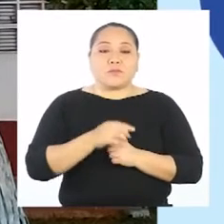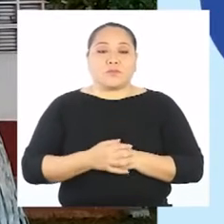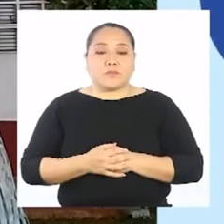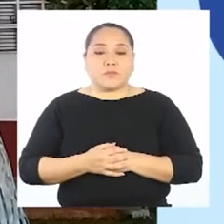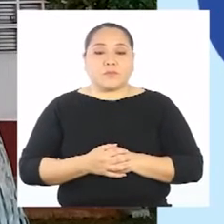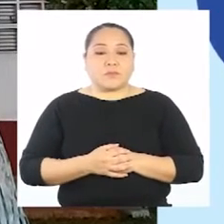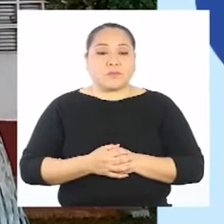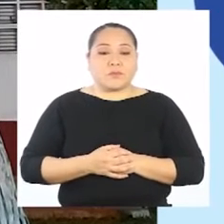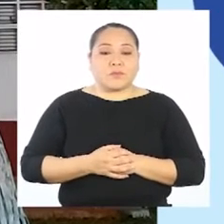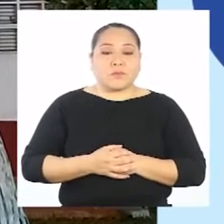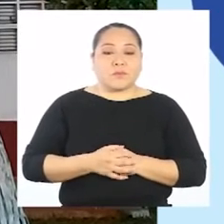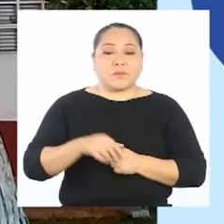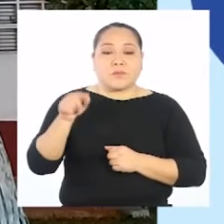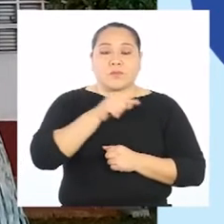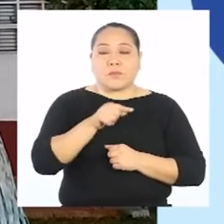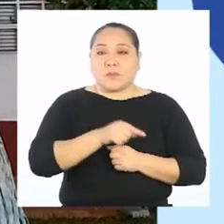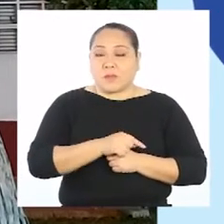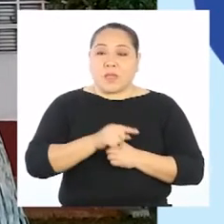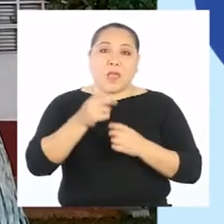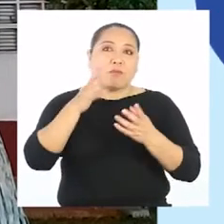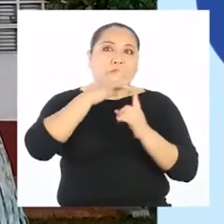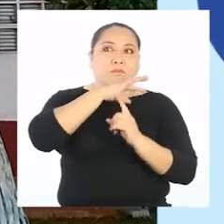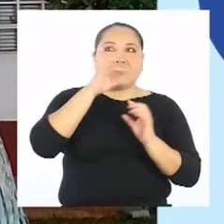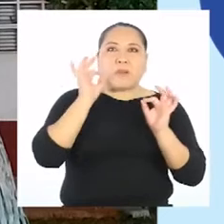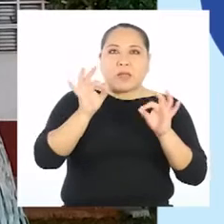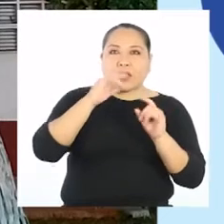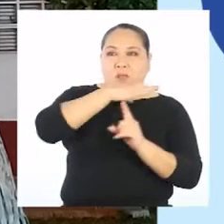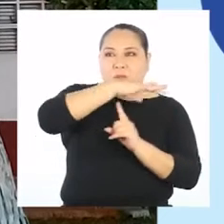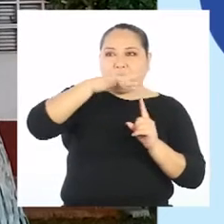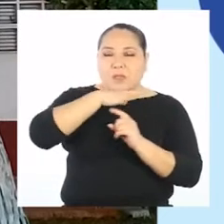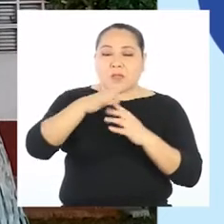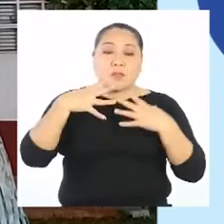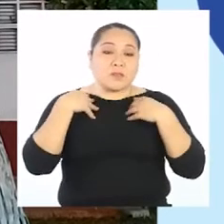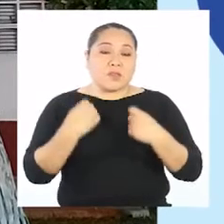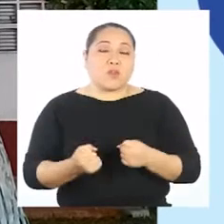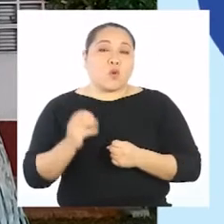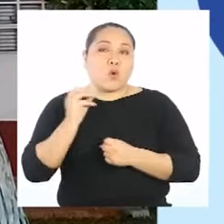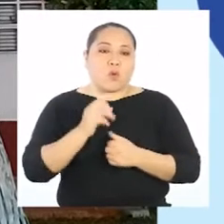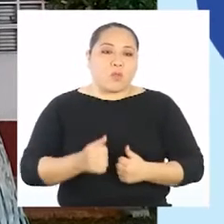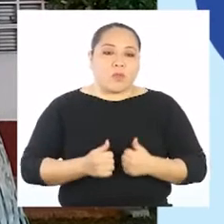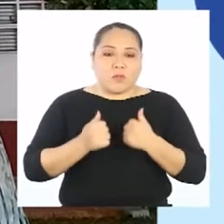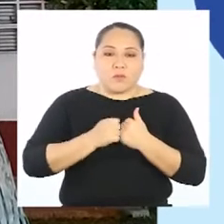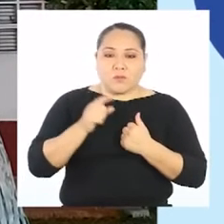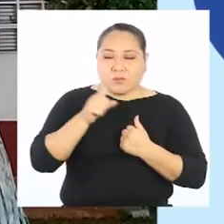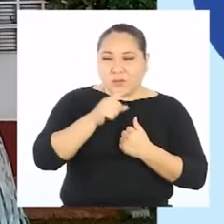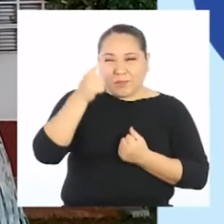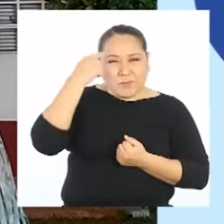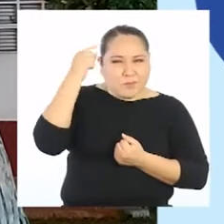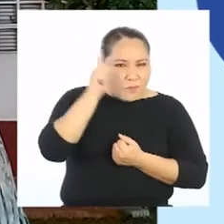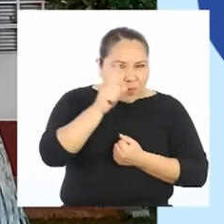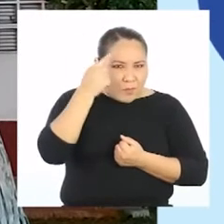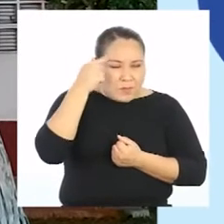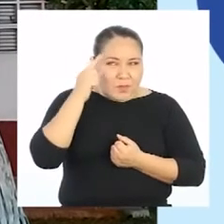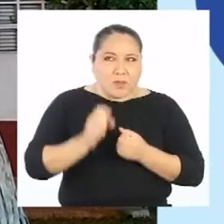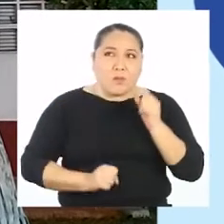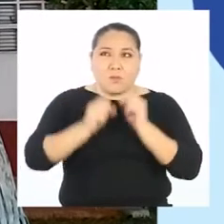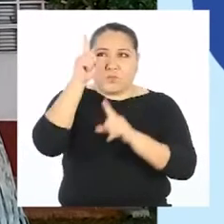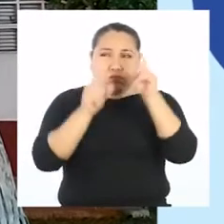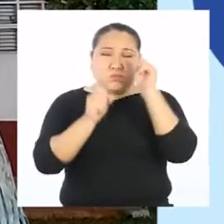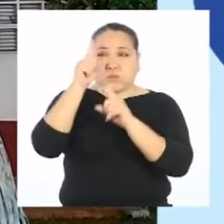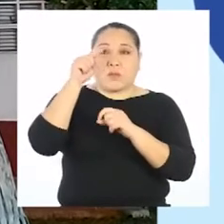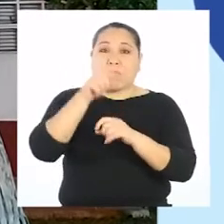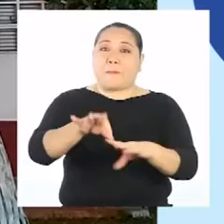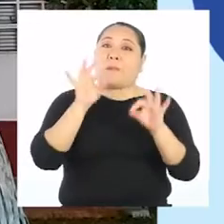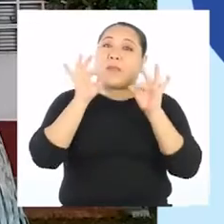los sentidos, ambientales, sonoros y de nuestra vida. Porque, aunque no lo crean, al usar pirotecnia ponemos en